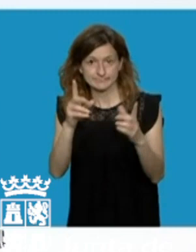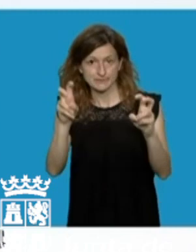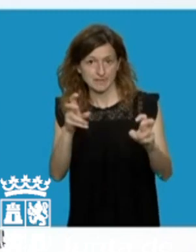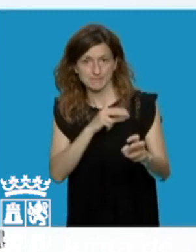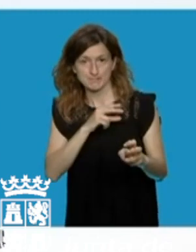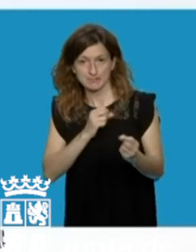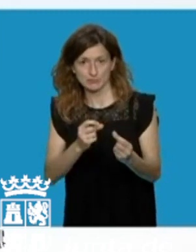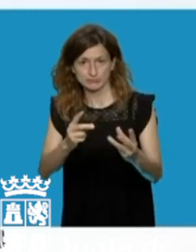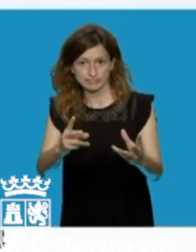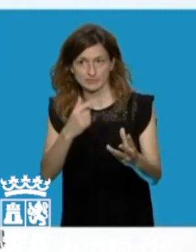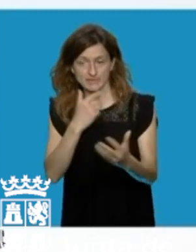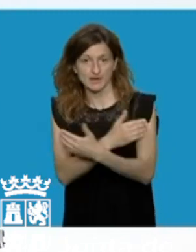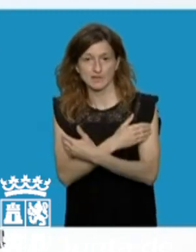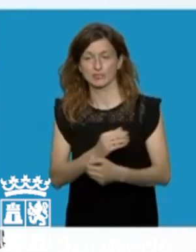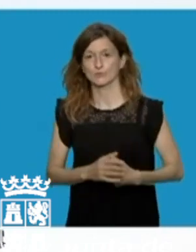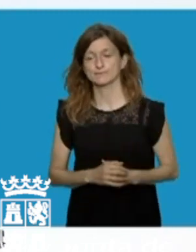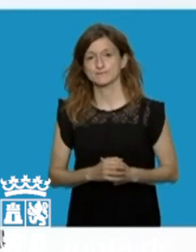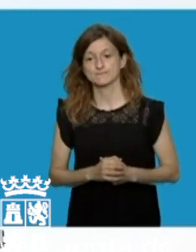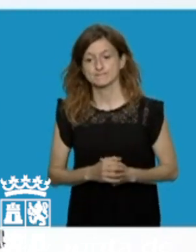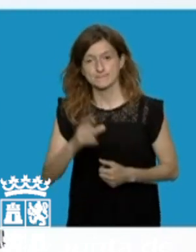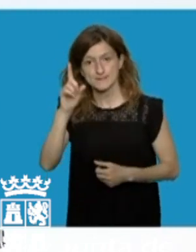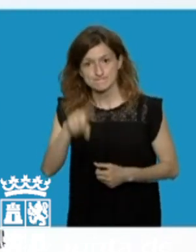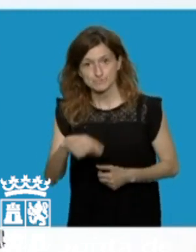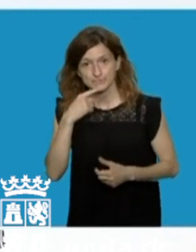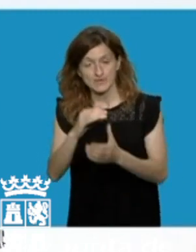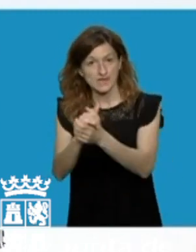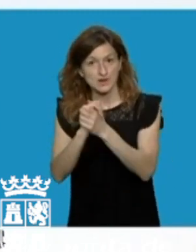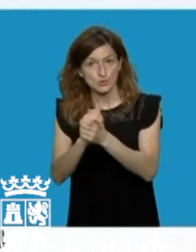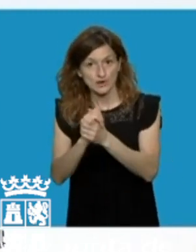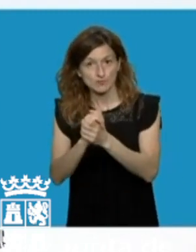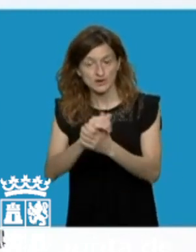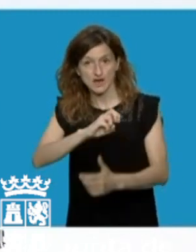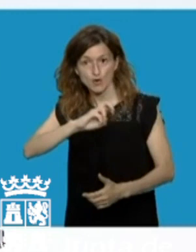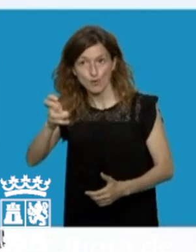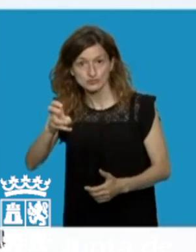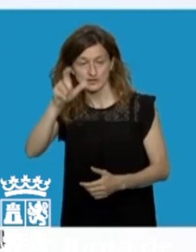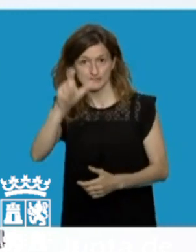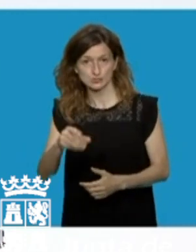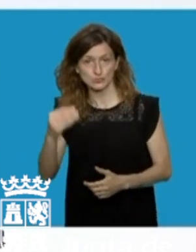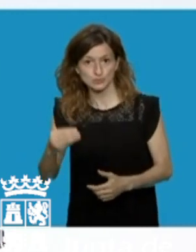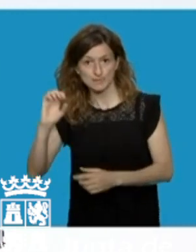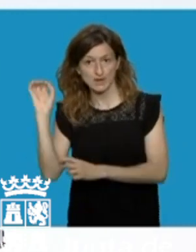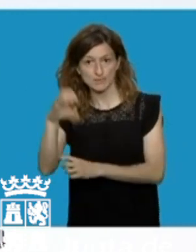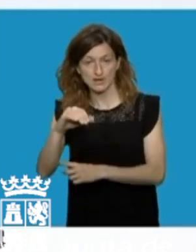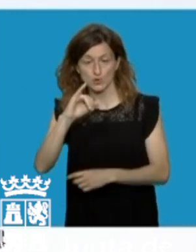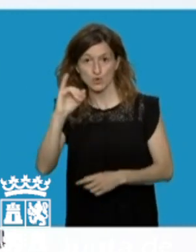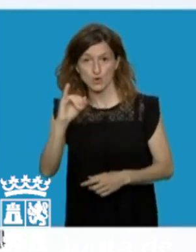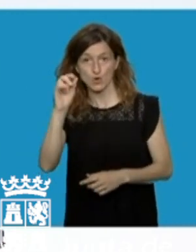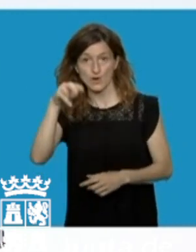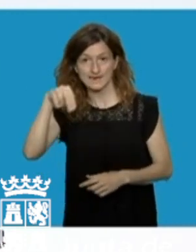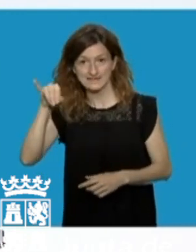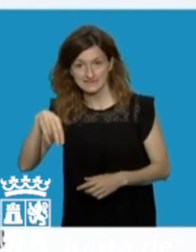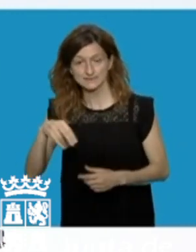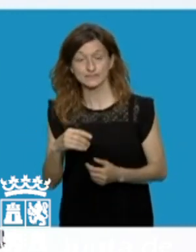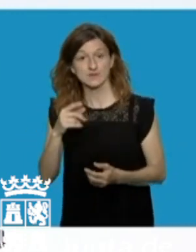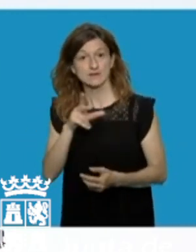imaginables. Un fuerte abrazo. Igualmente quiero dar la enhorabuena a otra leyenda del balonmano como Juan Antonio García Juanín,